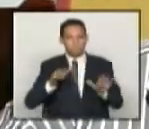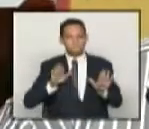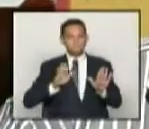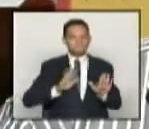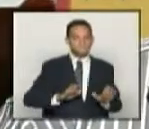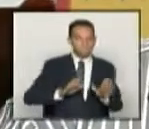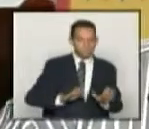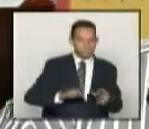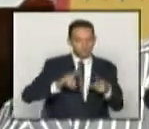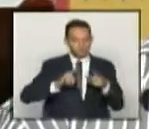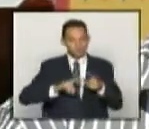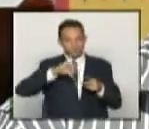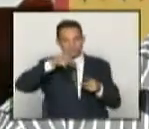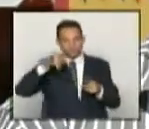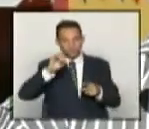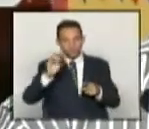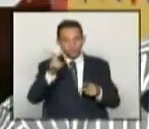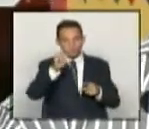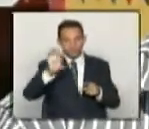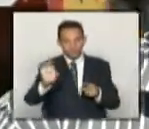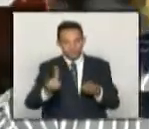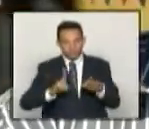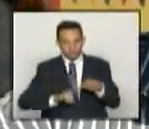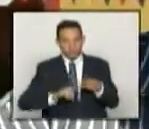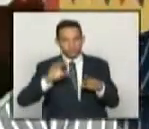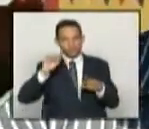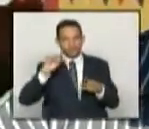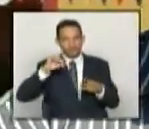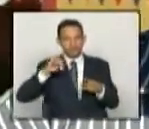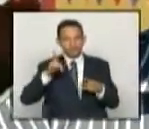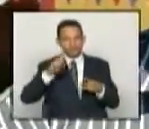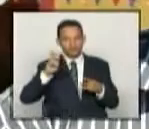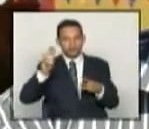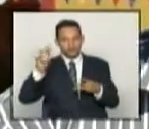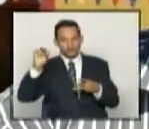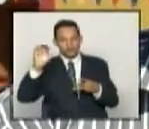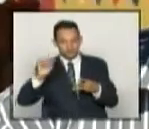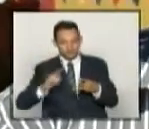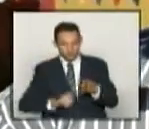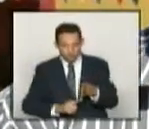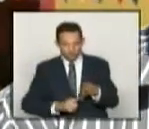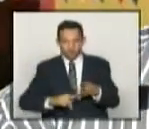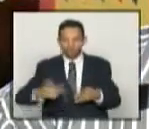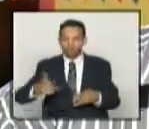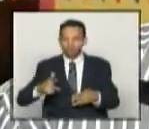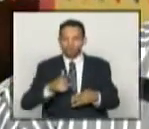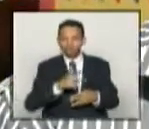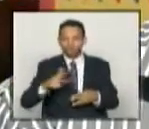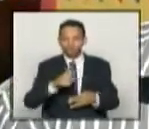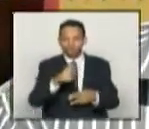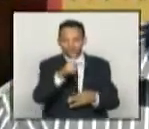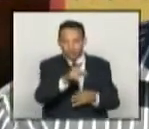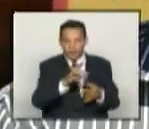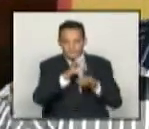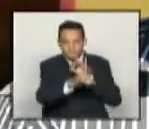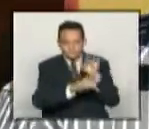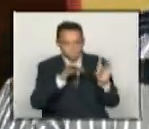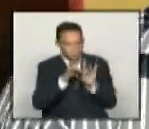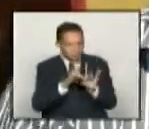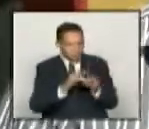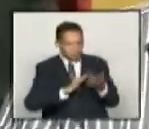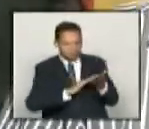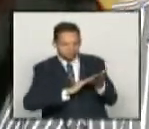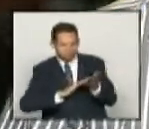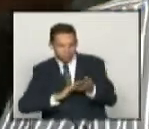José, Risaralda, Viterbo y Anserma, componen el circuito de lo que se ha llamado el Occidente Próspero, o que probablemente